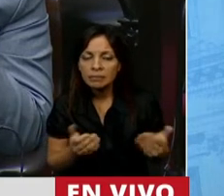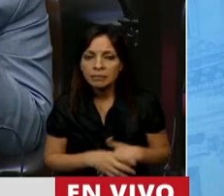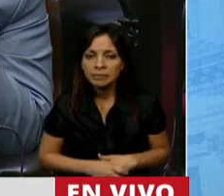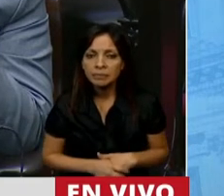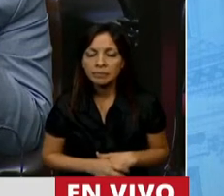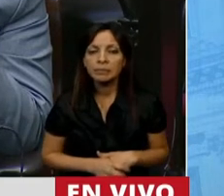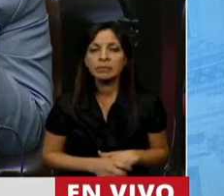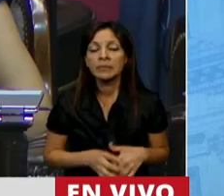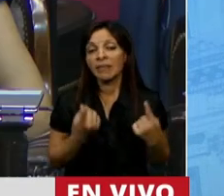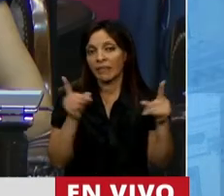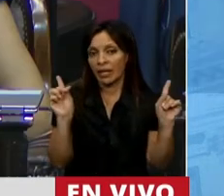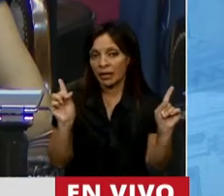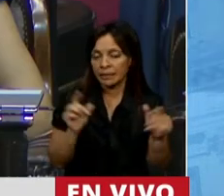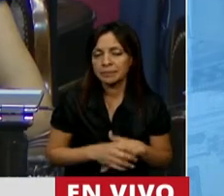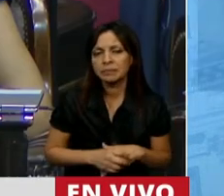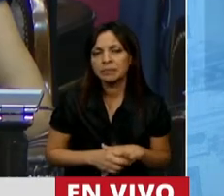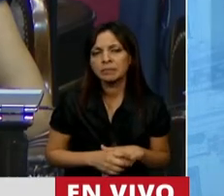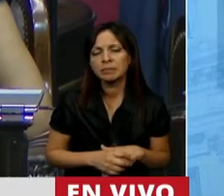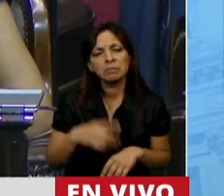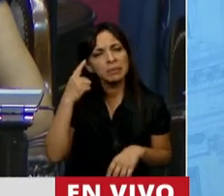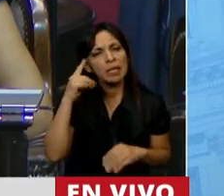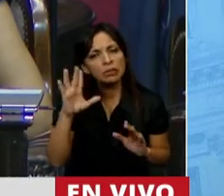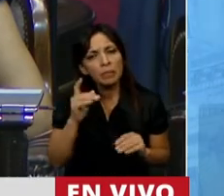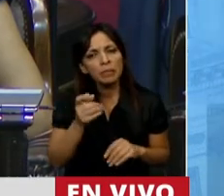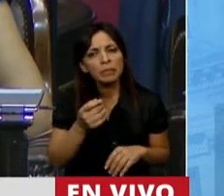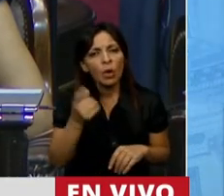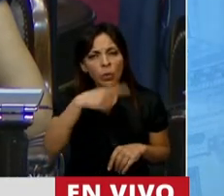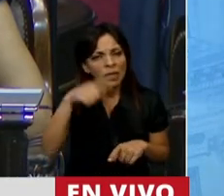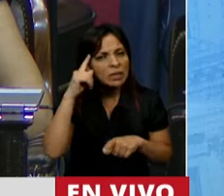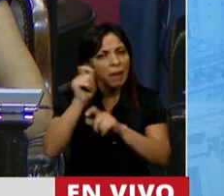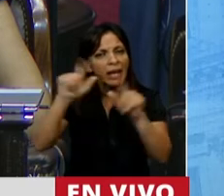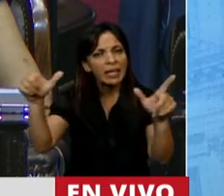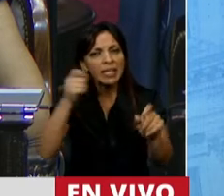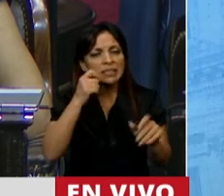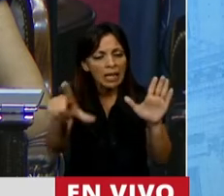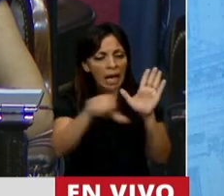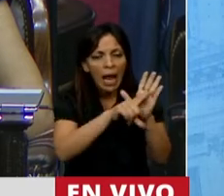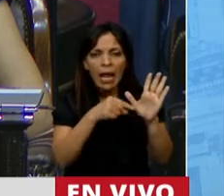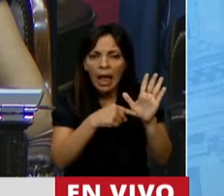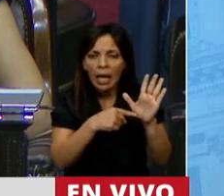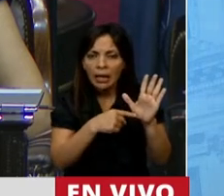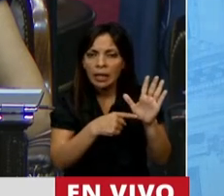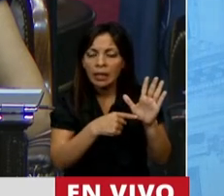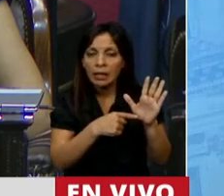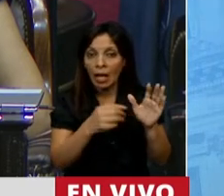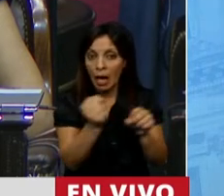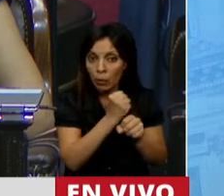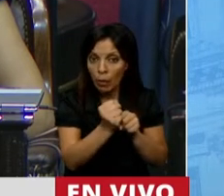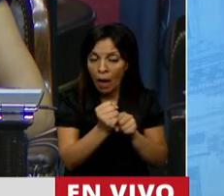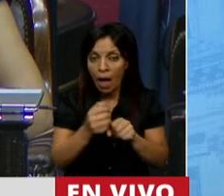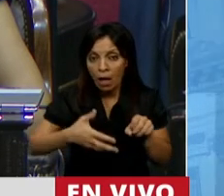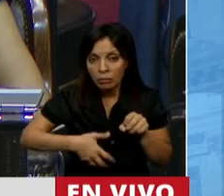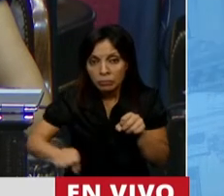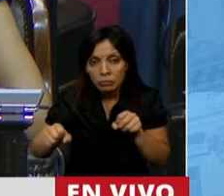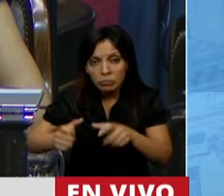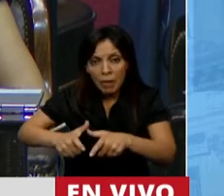Y por el contrario, ¿en serio se puede suponer que si se sancionara esta norma van a aumentar las IVE en el país?